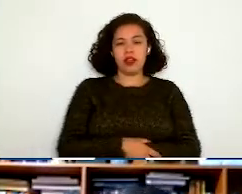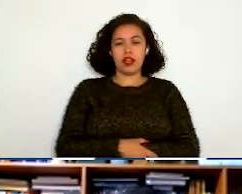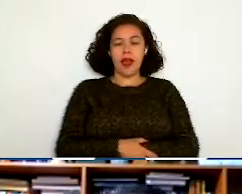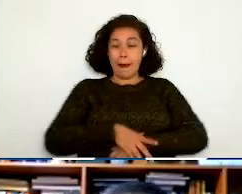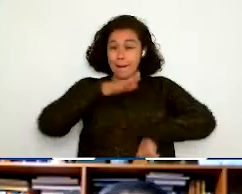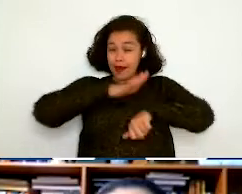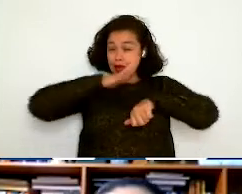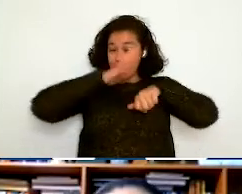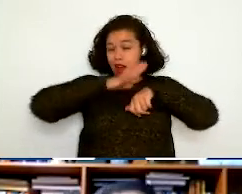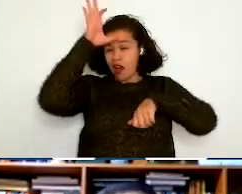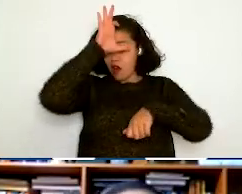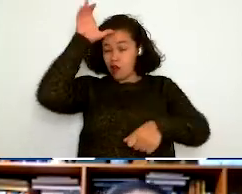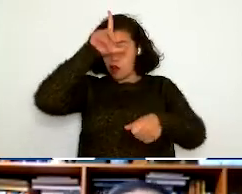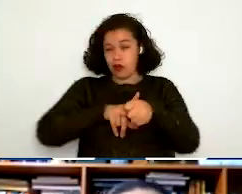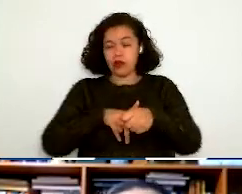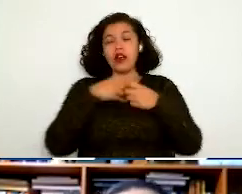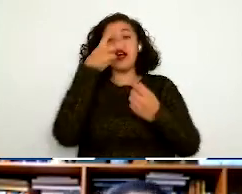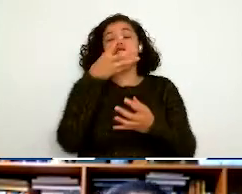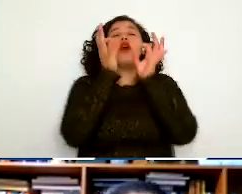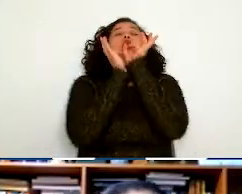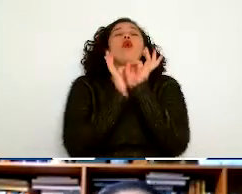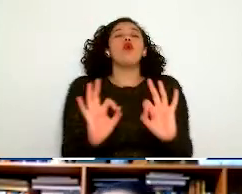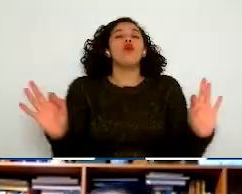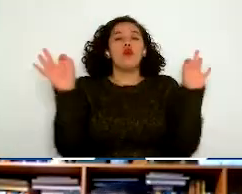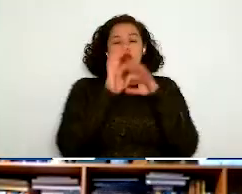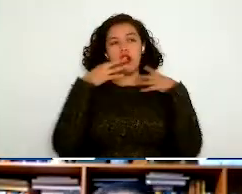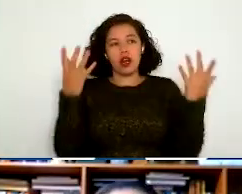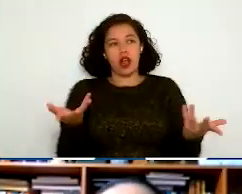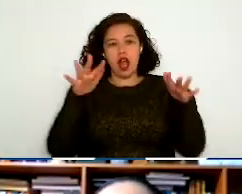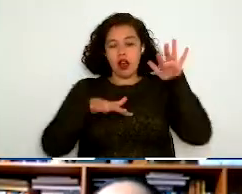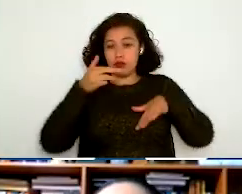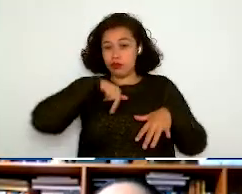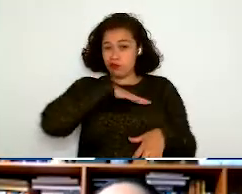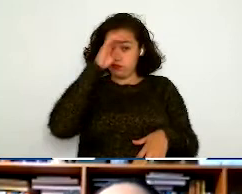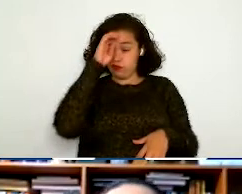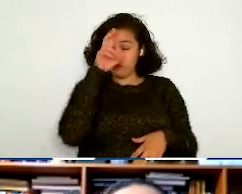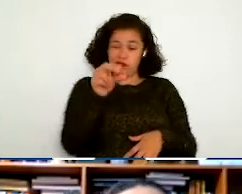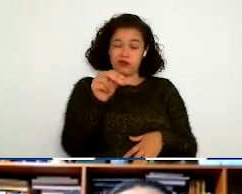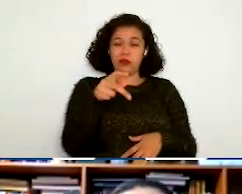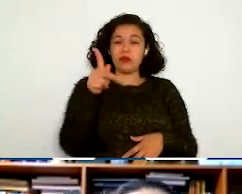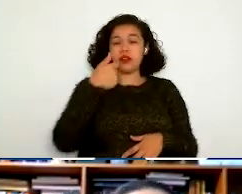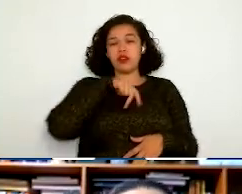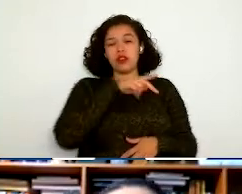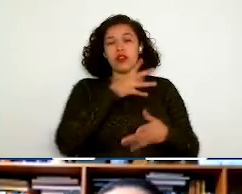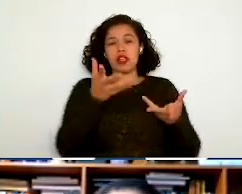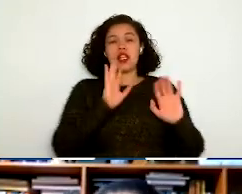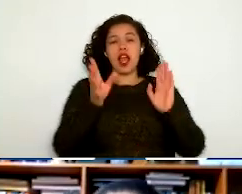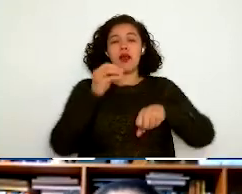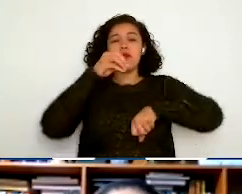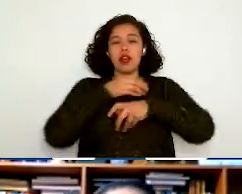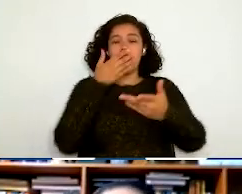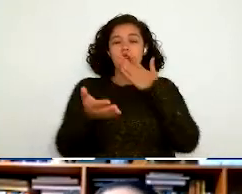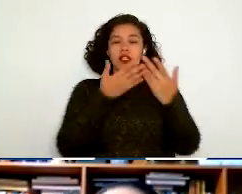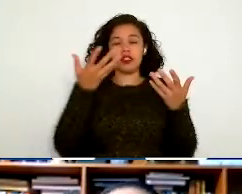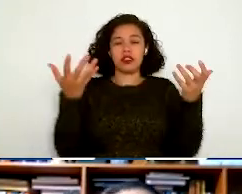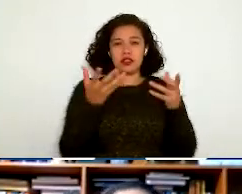aspecto cultural es muy importante porque en ocasiones no lo consideramos y podemos estar estableciendo una serie de acciones y